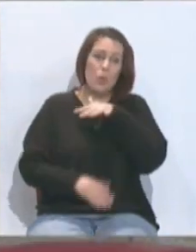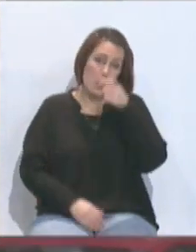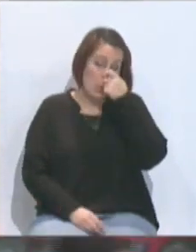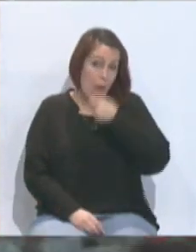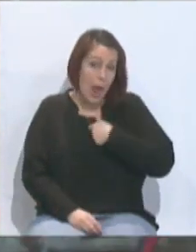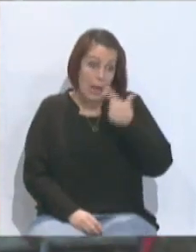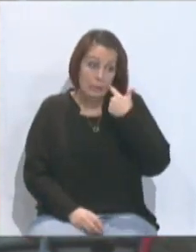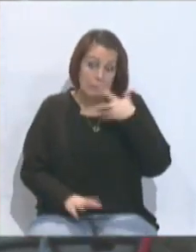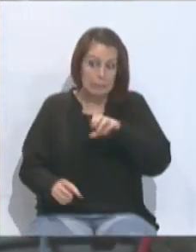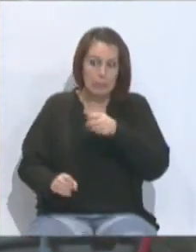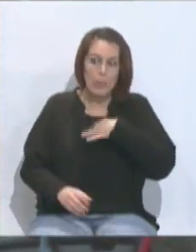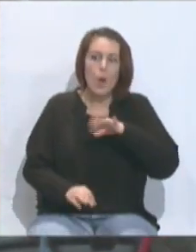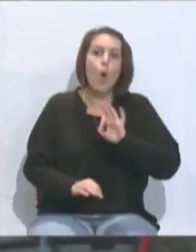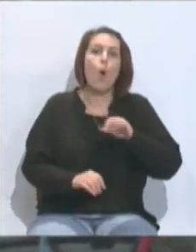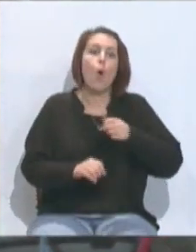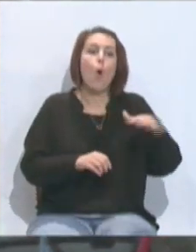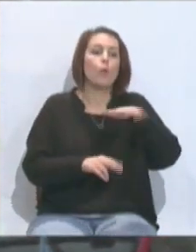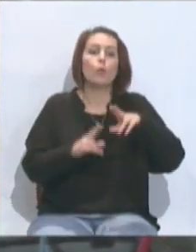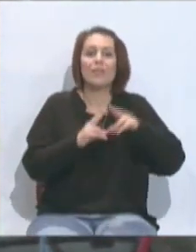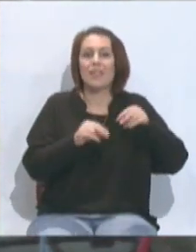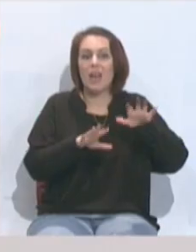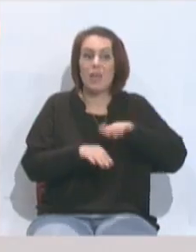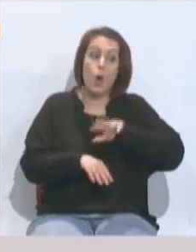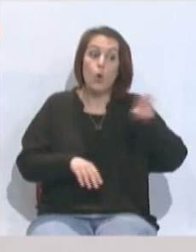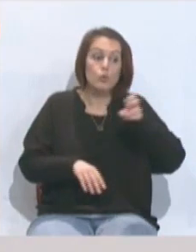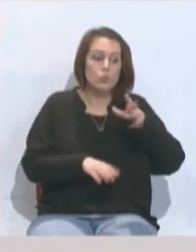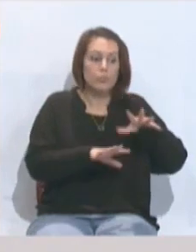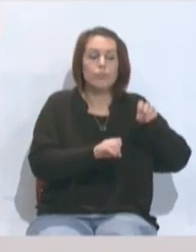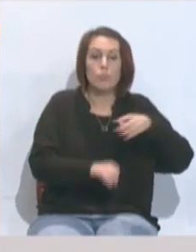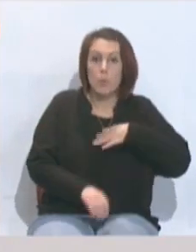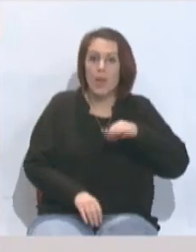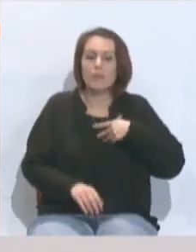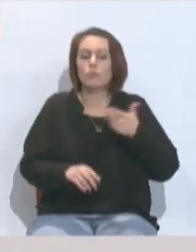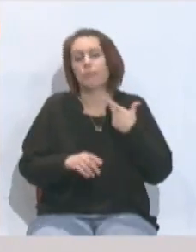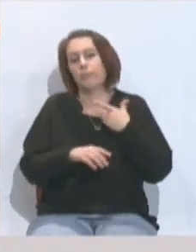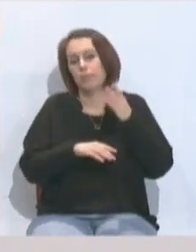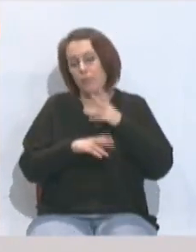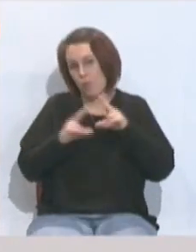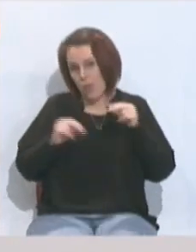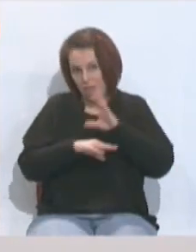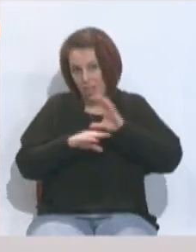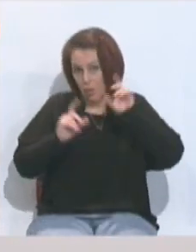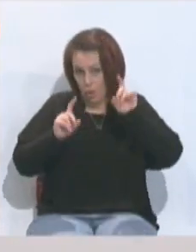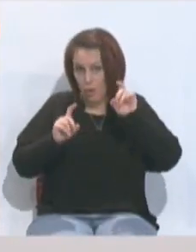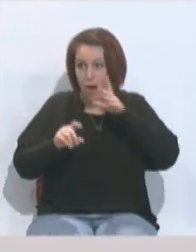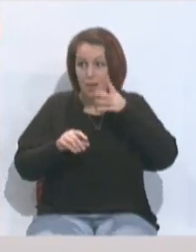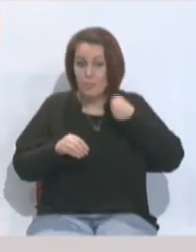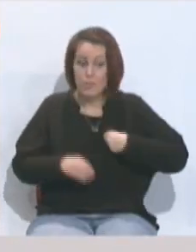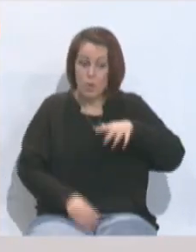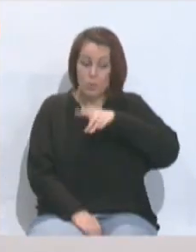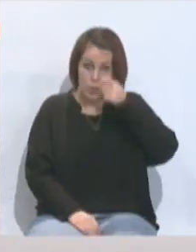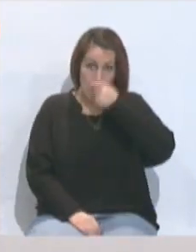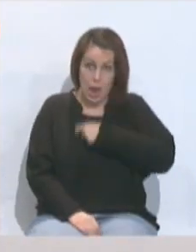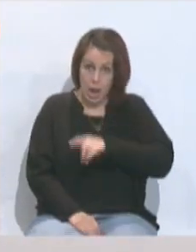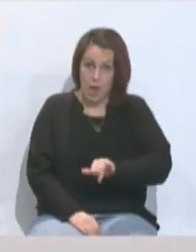Real o en otro campus de la Universidad de Cádiz, ¿no? Esa Facultad de Ciencia de la Educación que se encuentra ahora mismo en Puerto